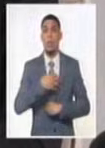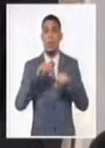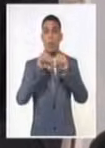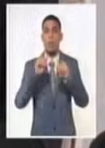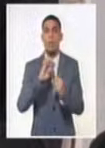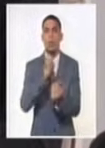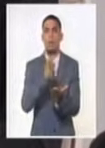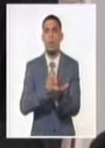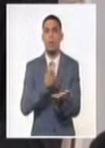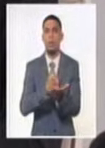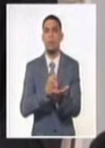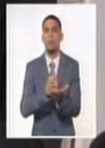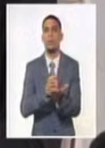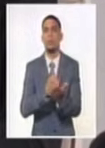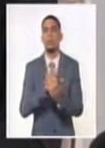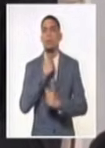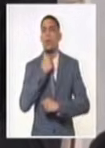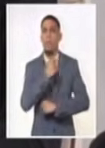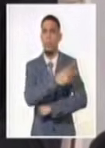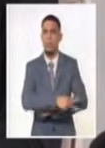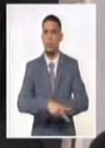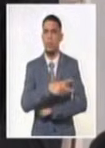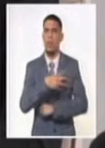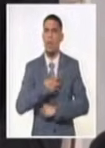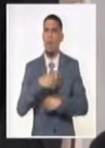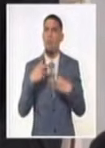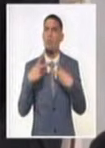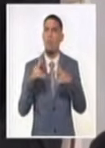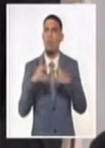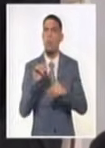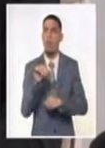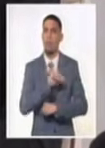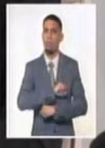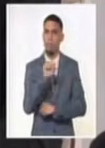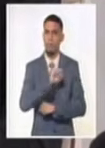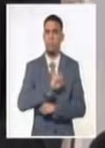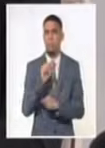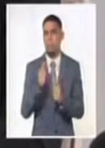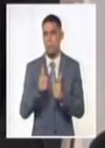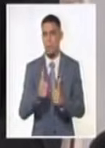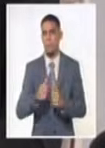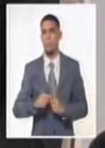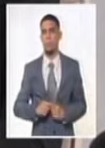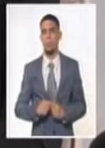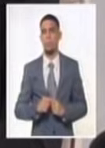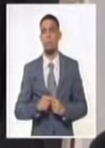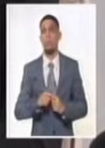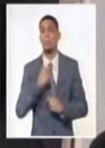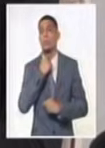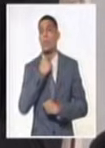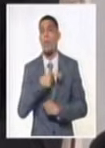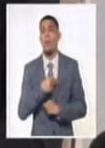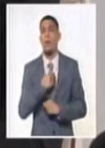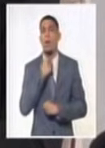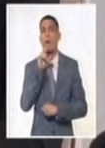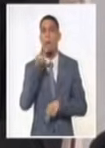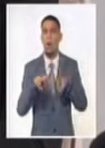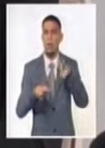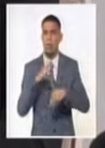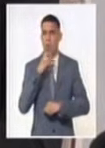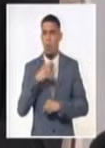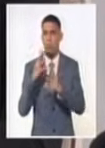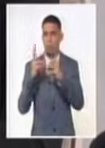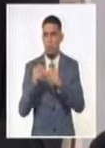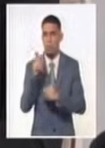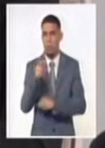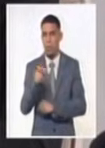países que más profesionales ha graduado. Cuando uno hace el cálculo, profesionales graduados por habitante, es uno